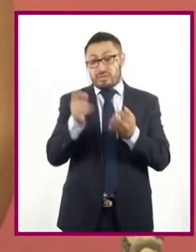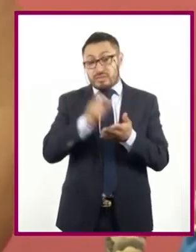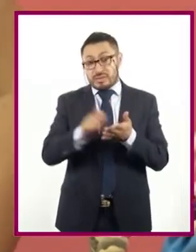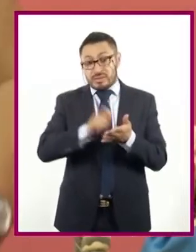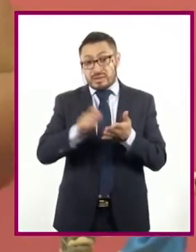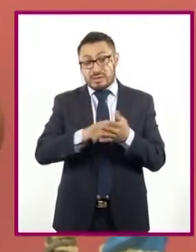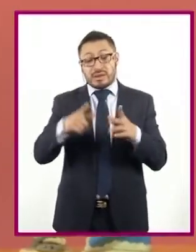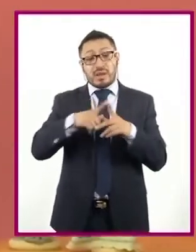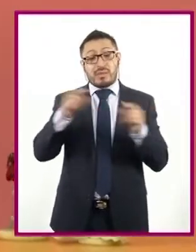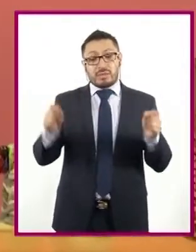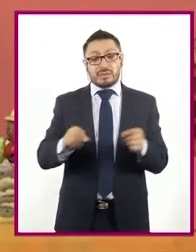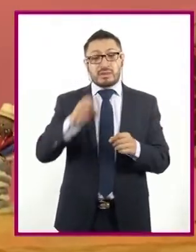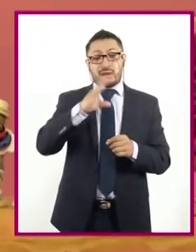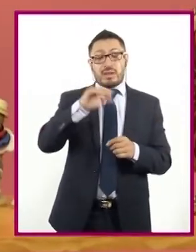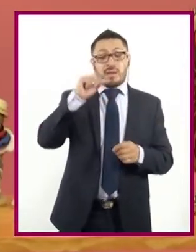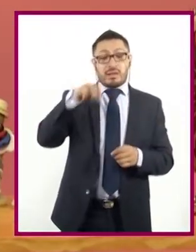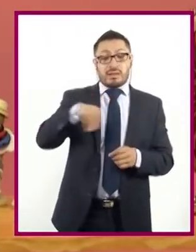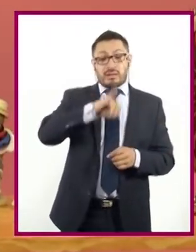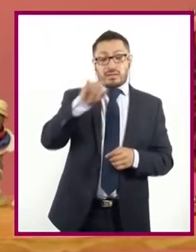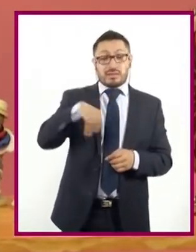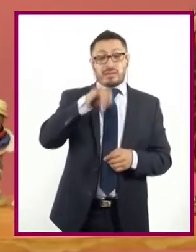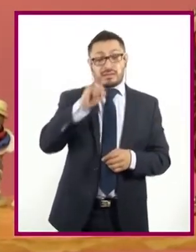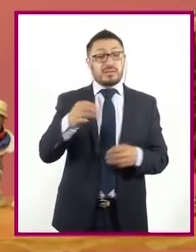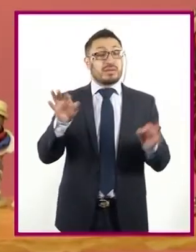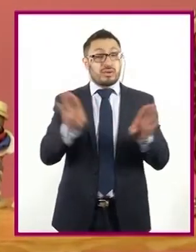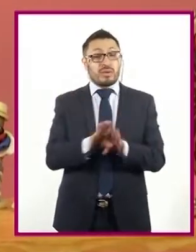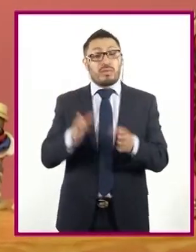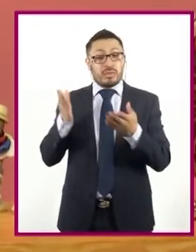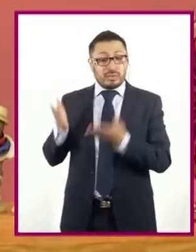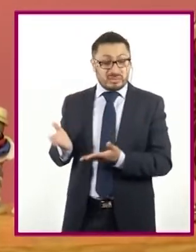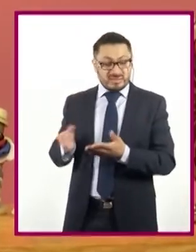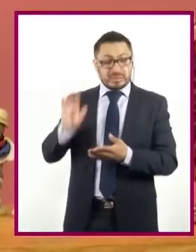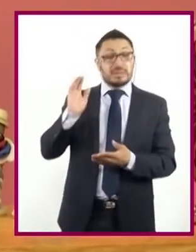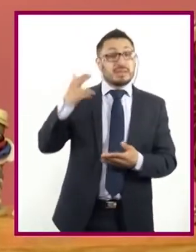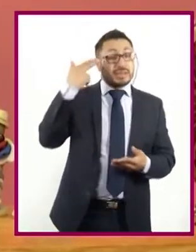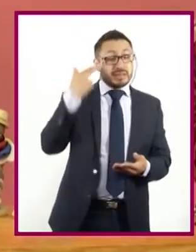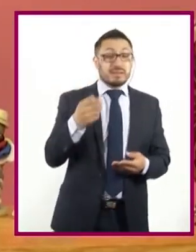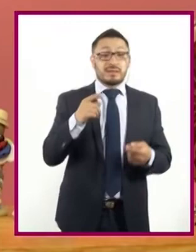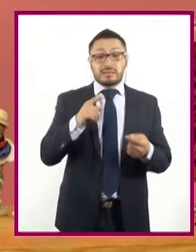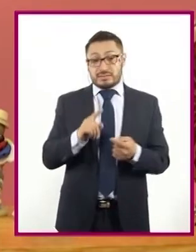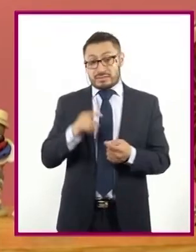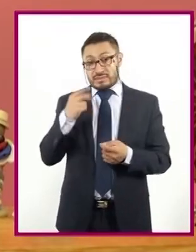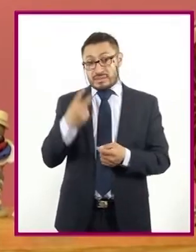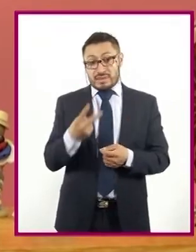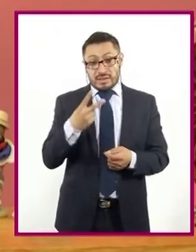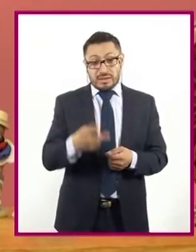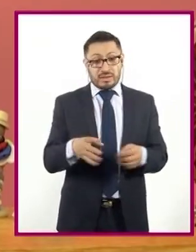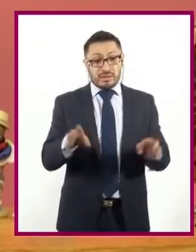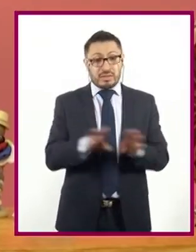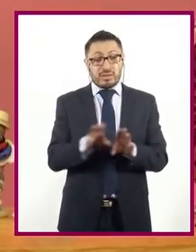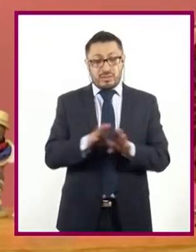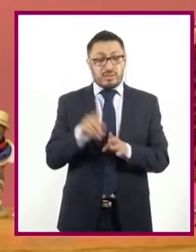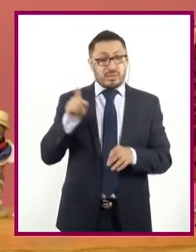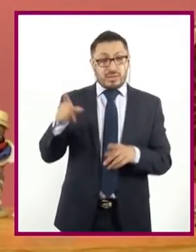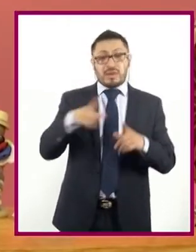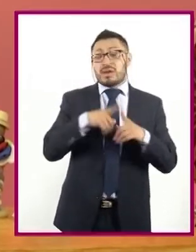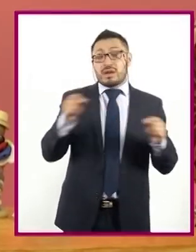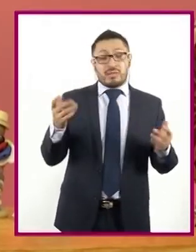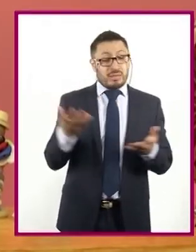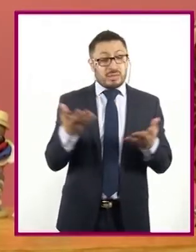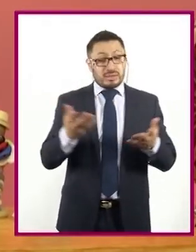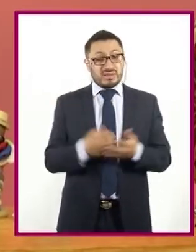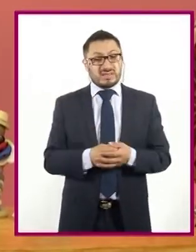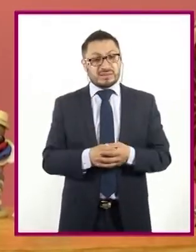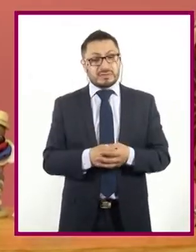El kanji, compuesto de pictogramas de origen chino, y 2 que son de creación propia japonesa,